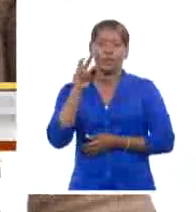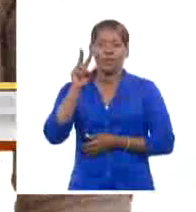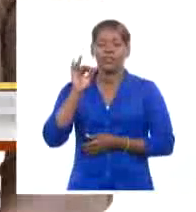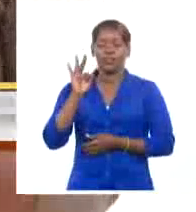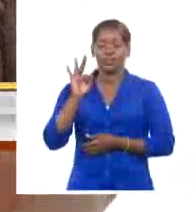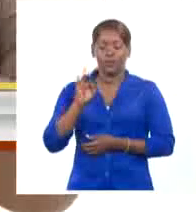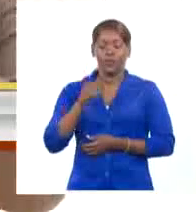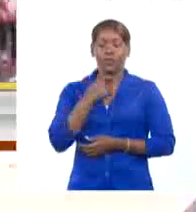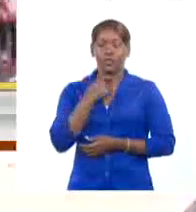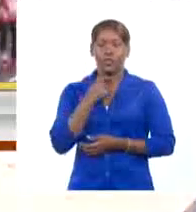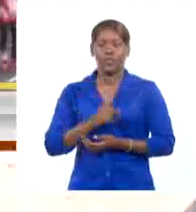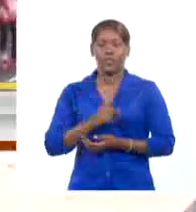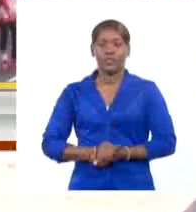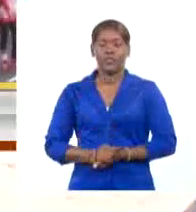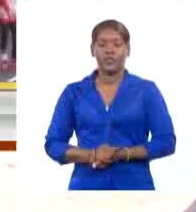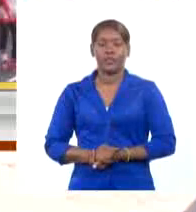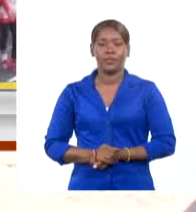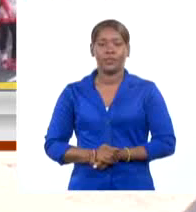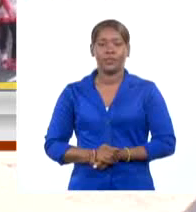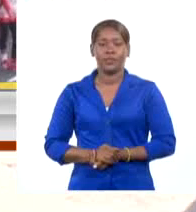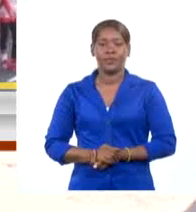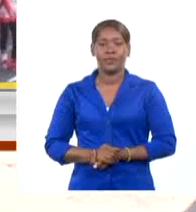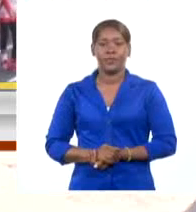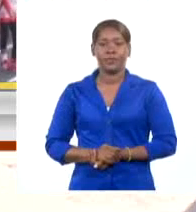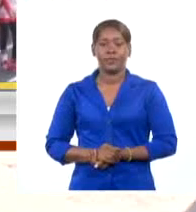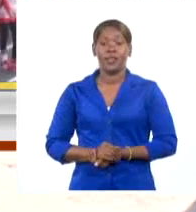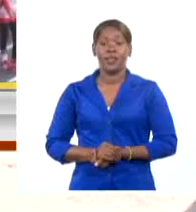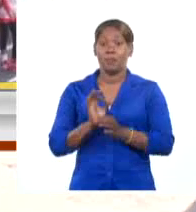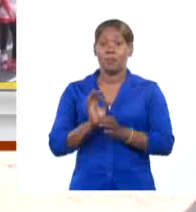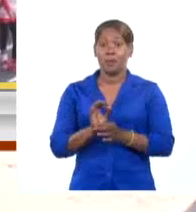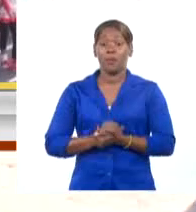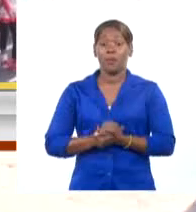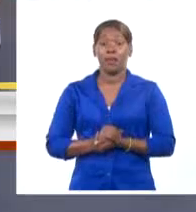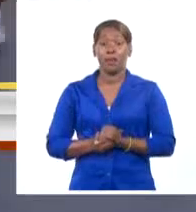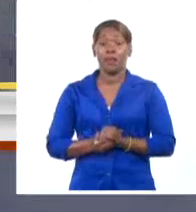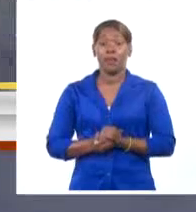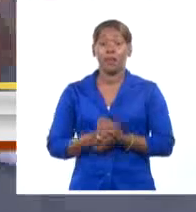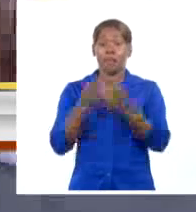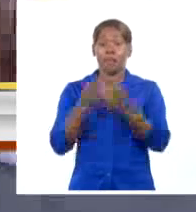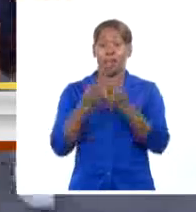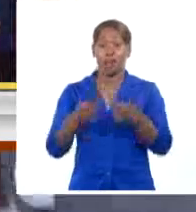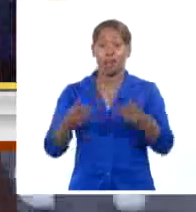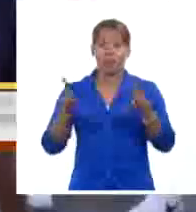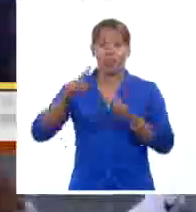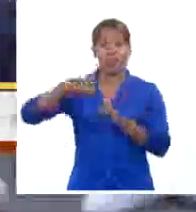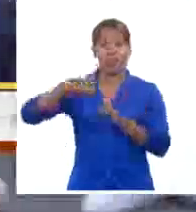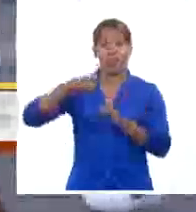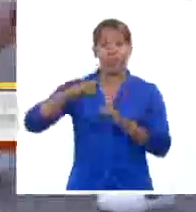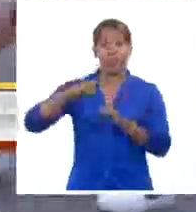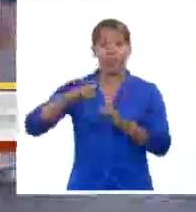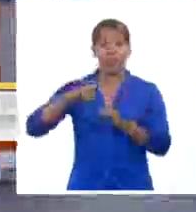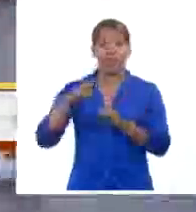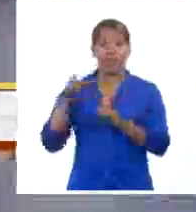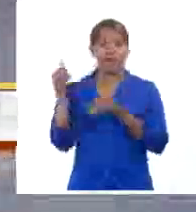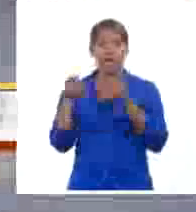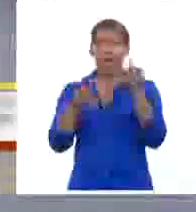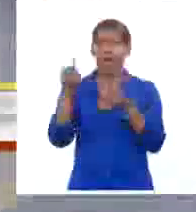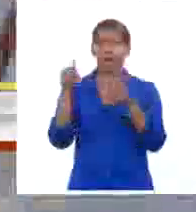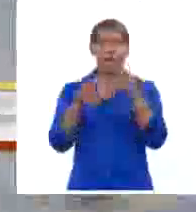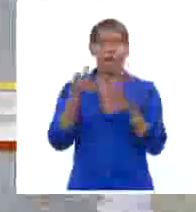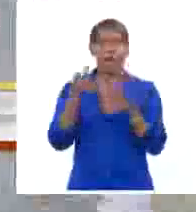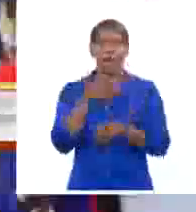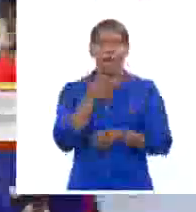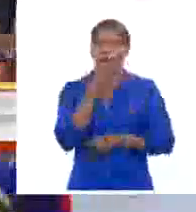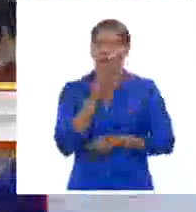Martiano en las Tunas. En la provincia, la marcha inició en la Plaza Martiana, donde se concentraron 50 colectivos pioneriles